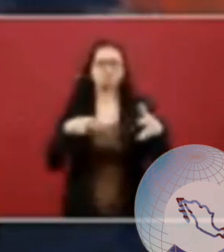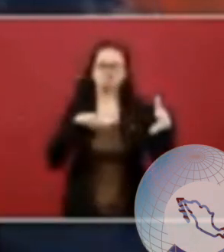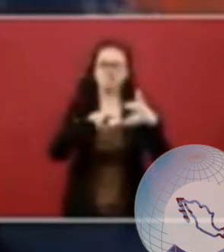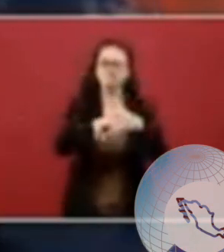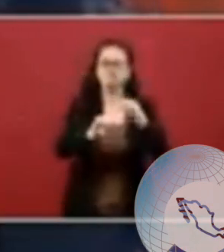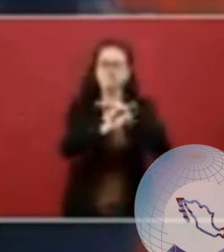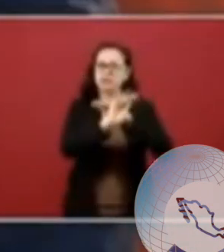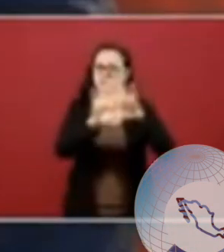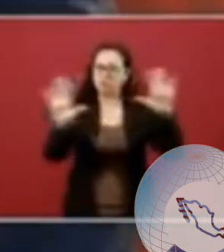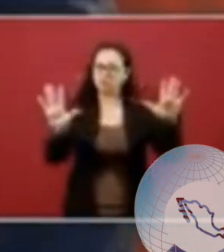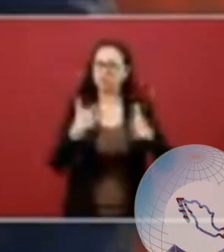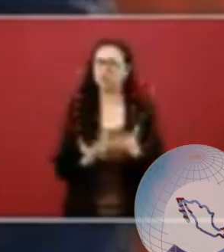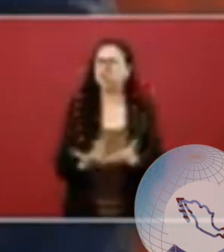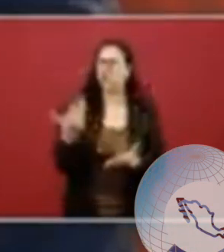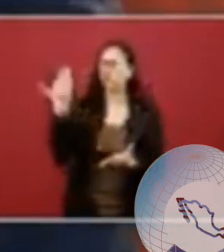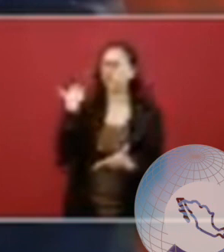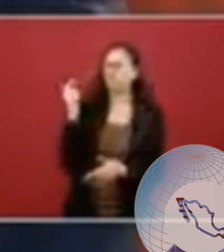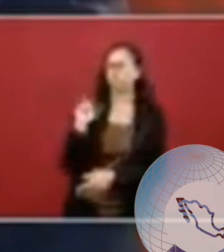¿Cuándo se hacía?